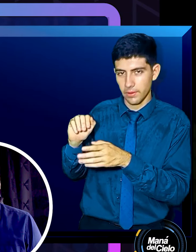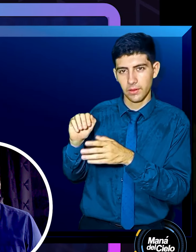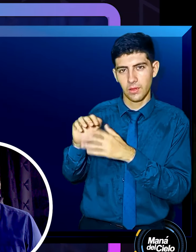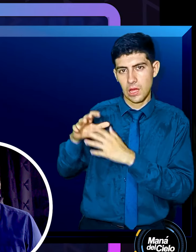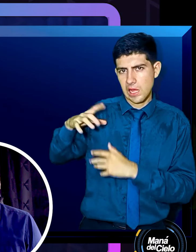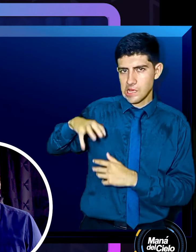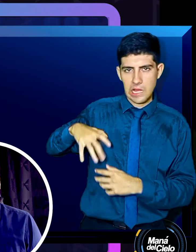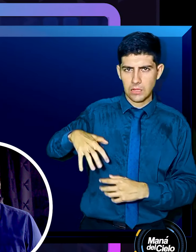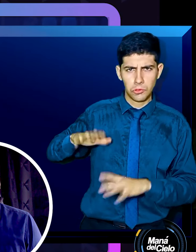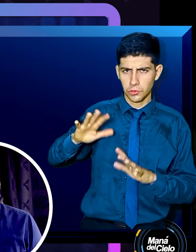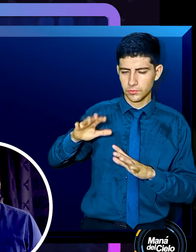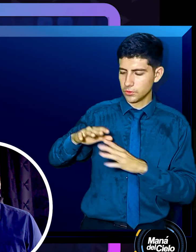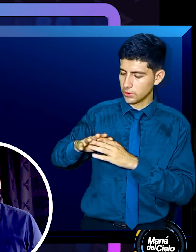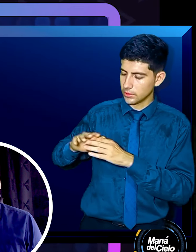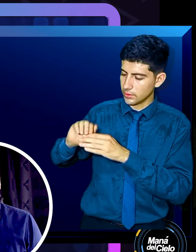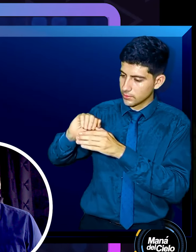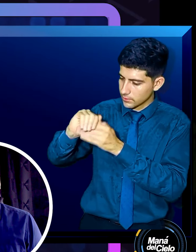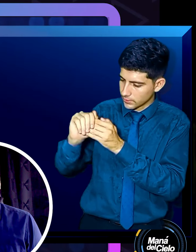y cogió una por una.